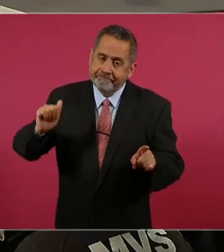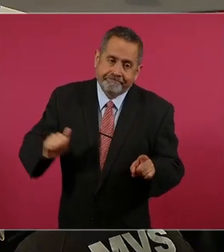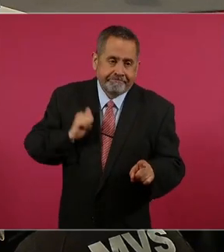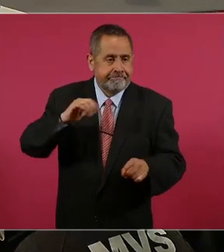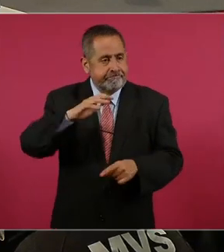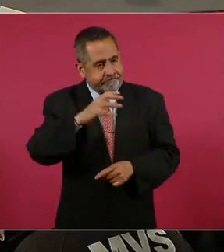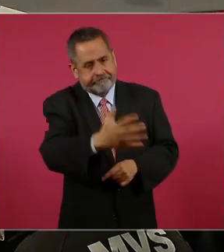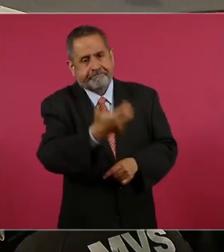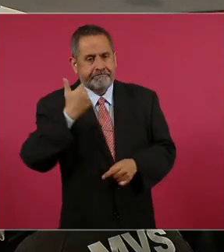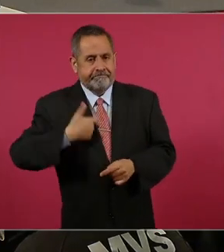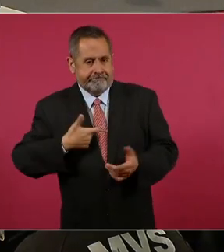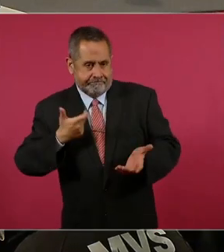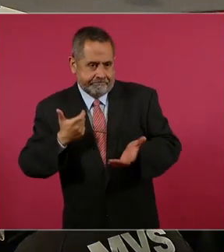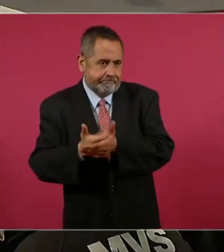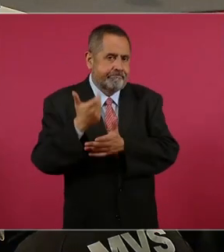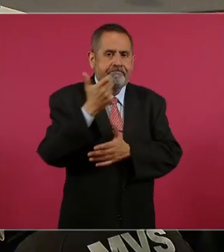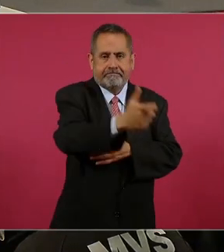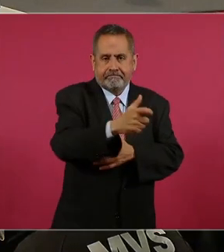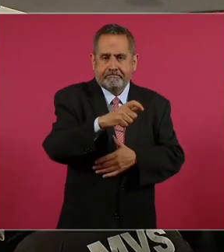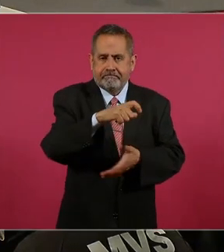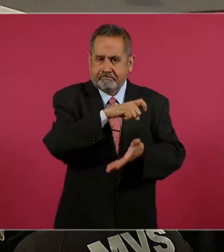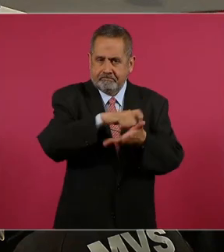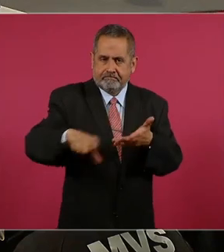circunstancia y compramos esta,